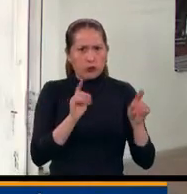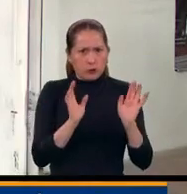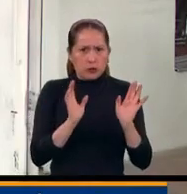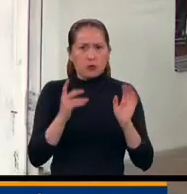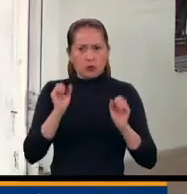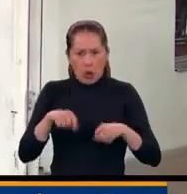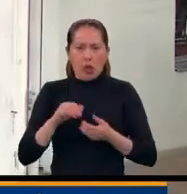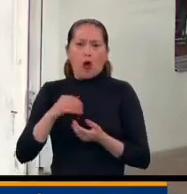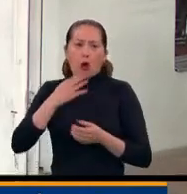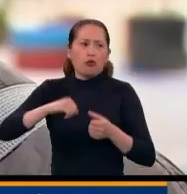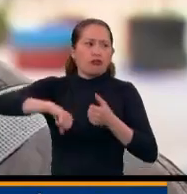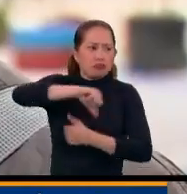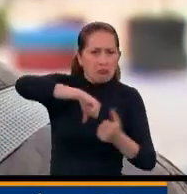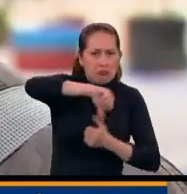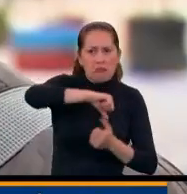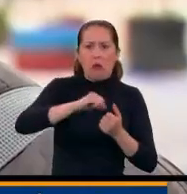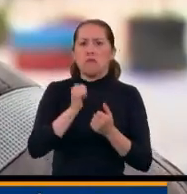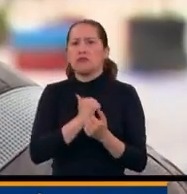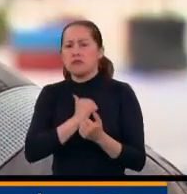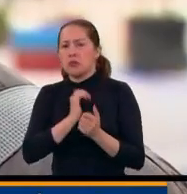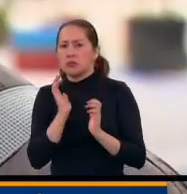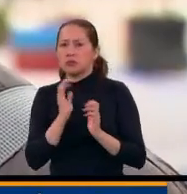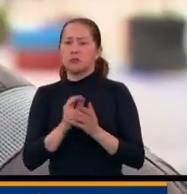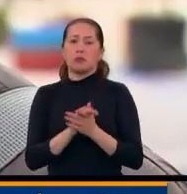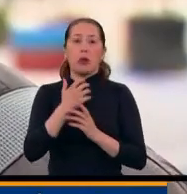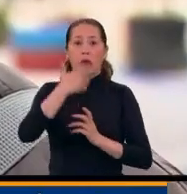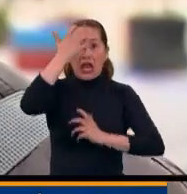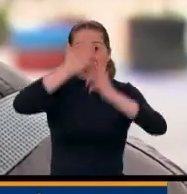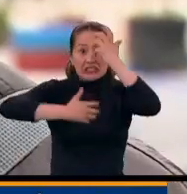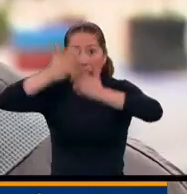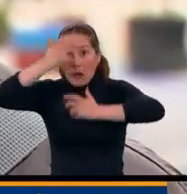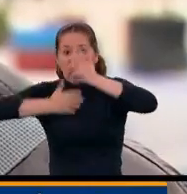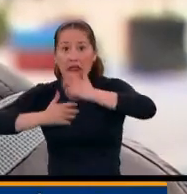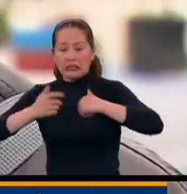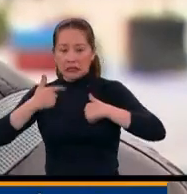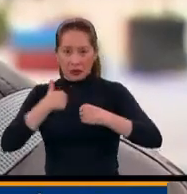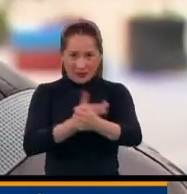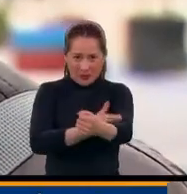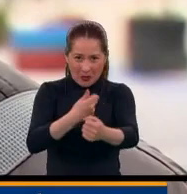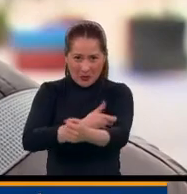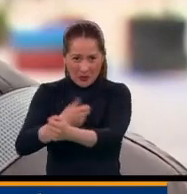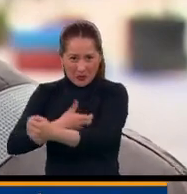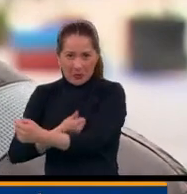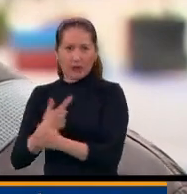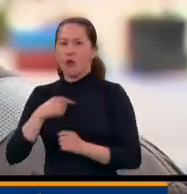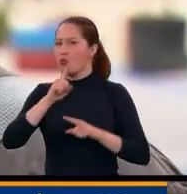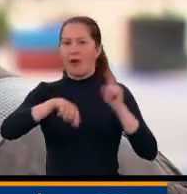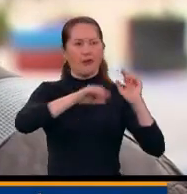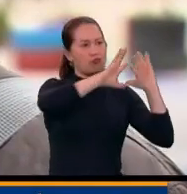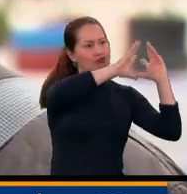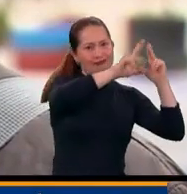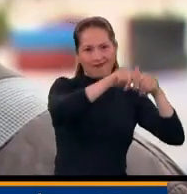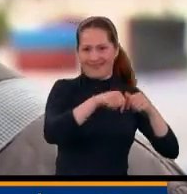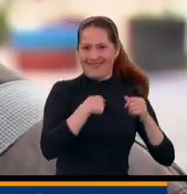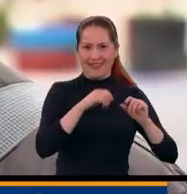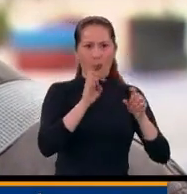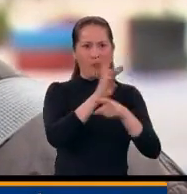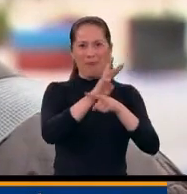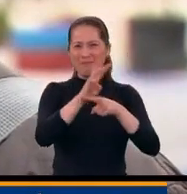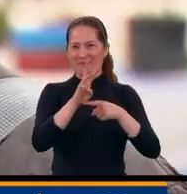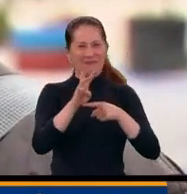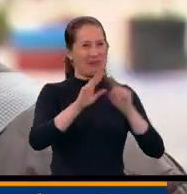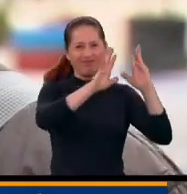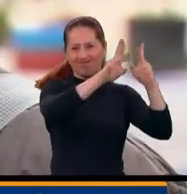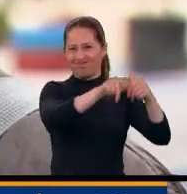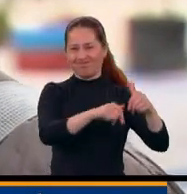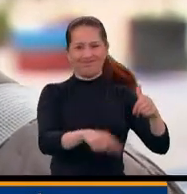sencillos manualmente. Quedamos acá examen esta semana, no los pudimos sacar por la página. Entonces tocó volver